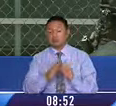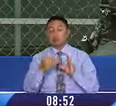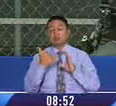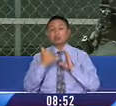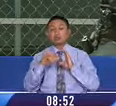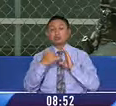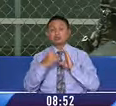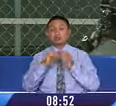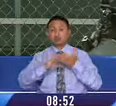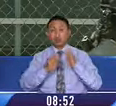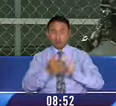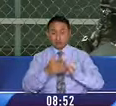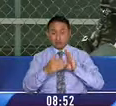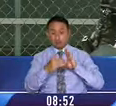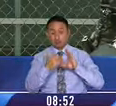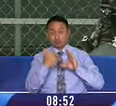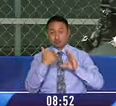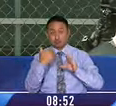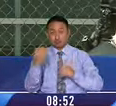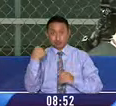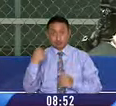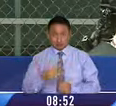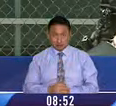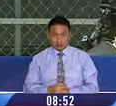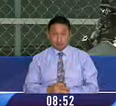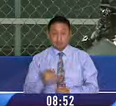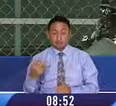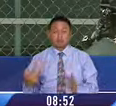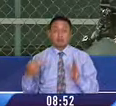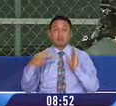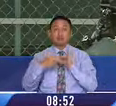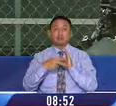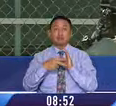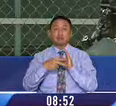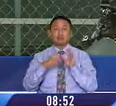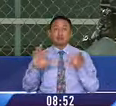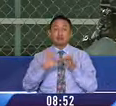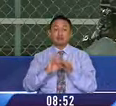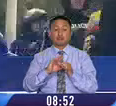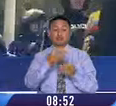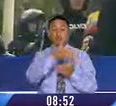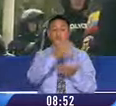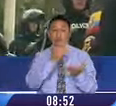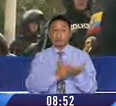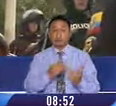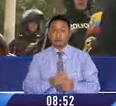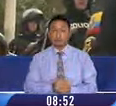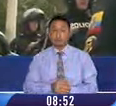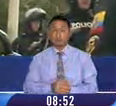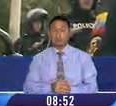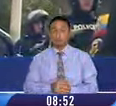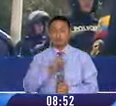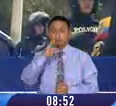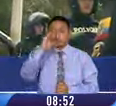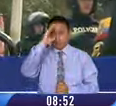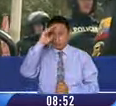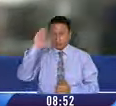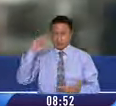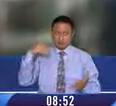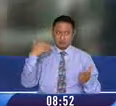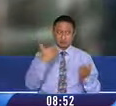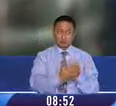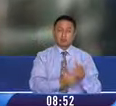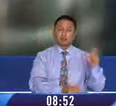siempre nos dan las alertas correspondientes, se activan nuestros compañeros de Guayabamba. La presencia de la policía hizo que varios